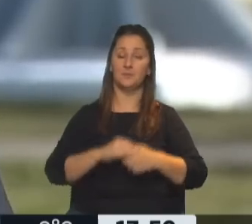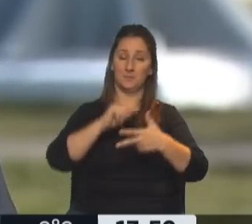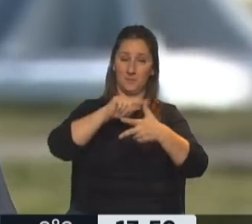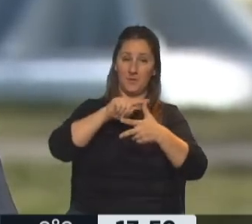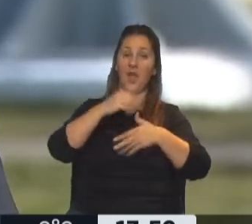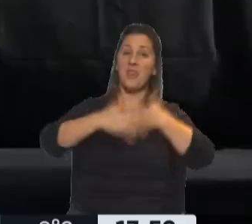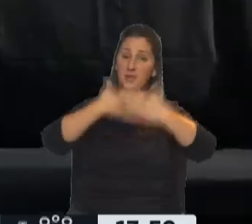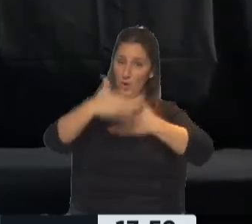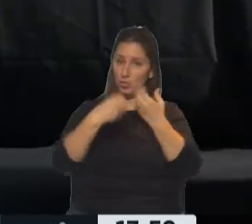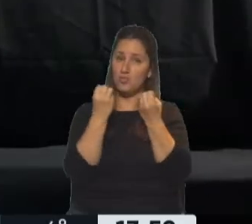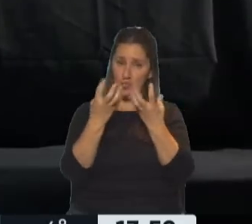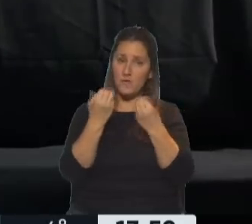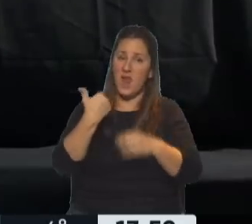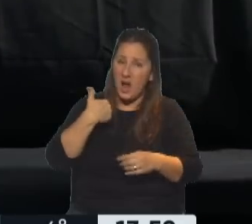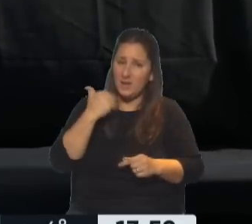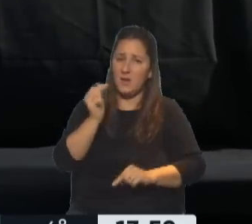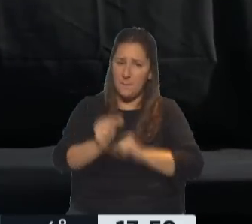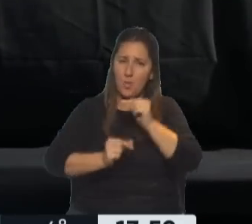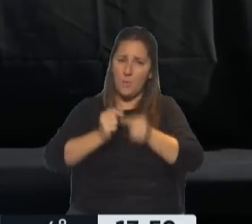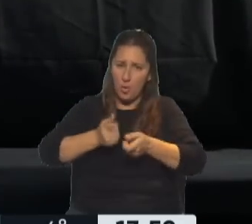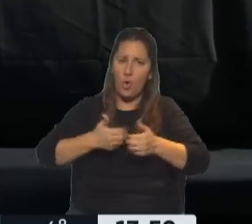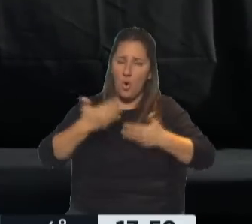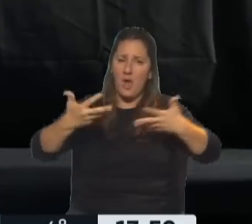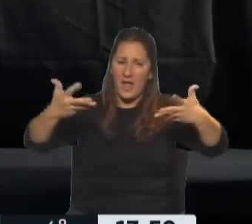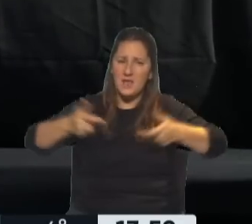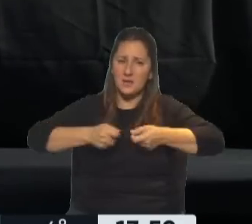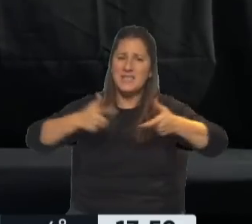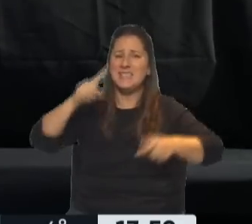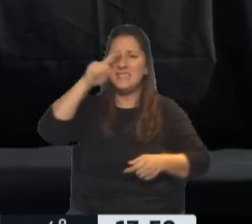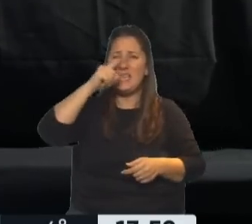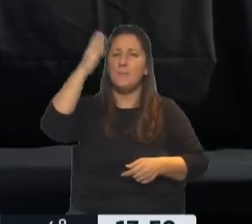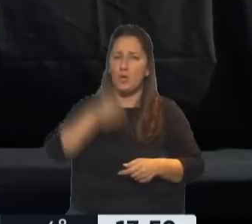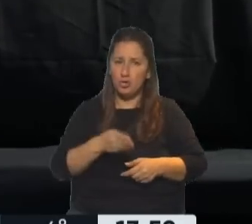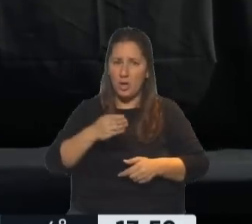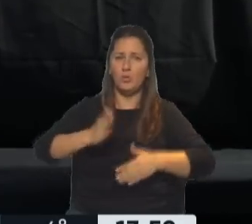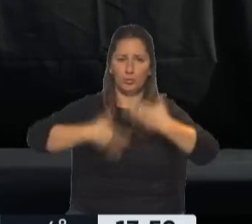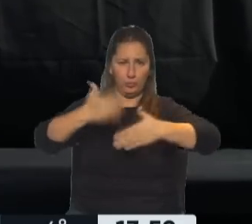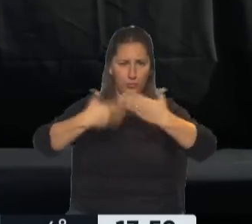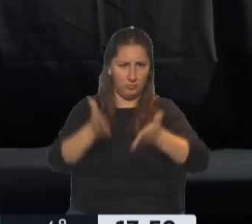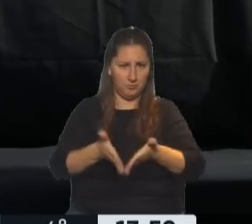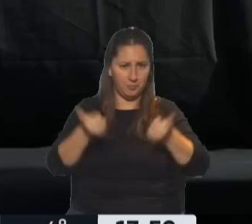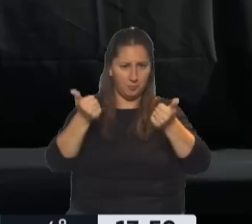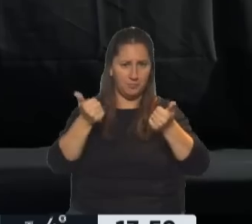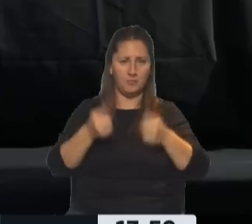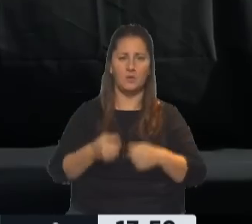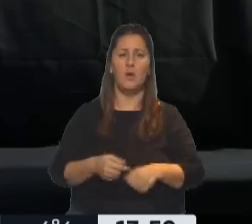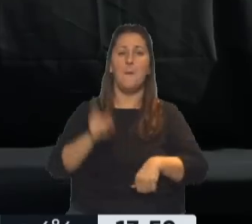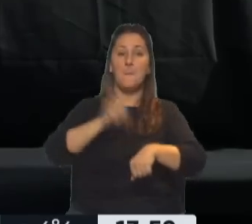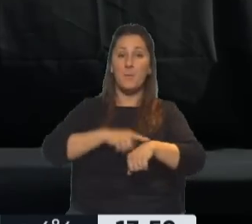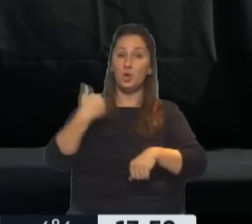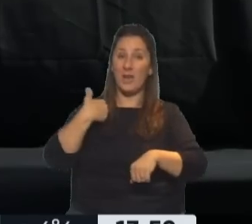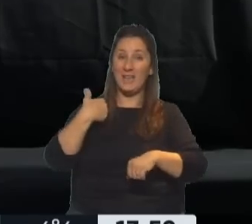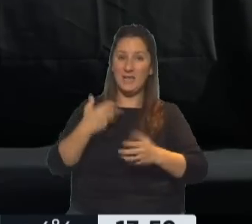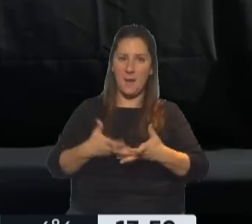desarrollo viene muy bien. La Argentina está creciendo a un ritmo del casi 7%. Crece mucho. Cuando la Argentina